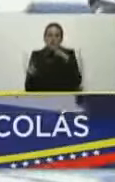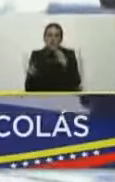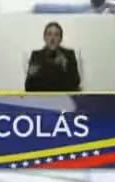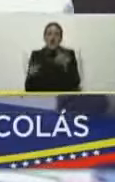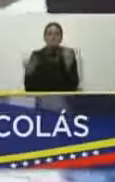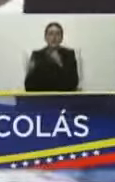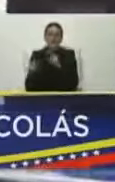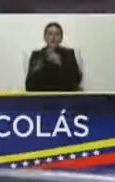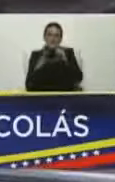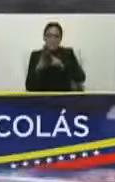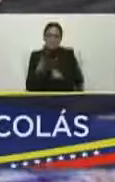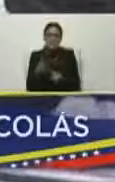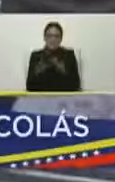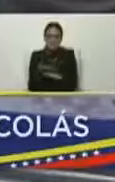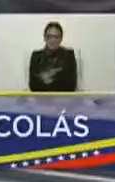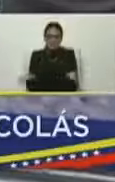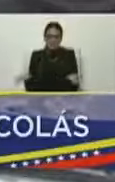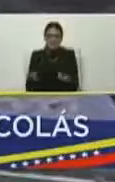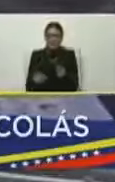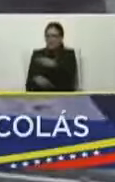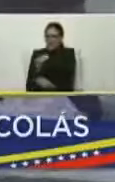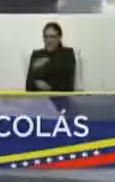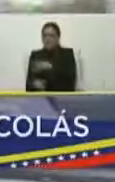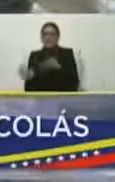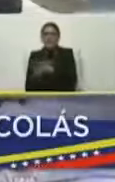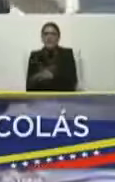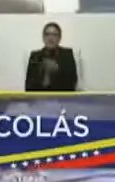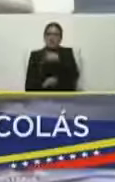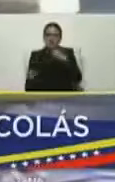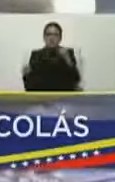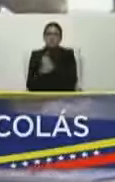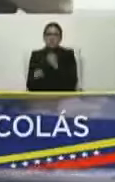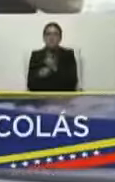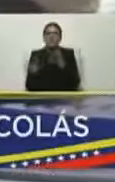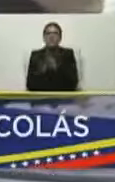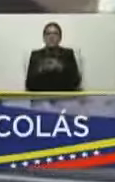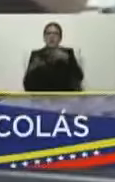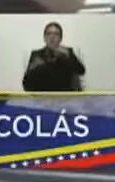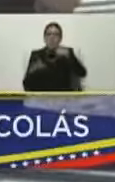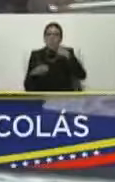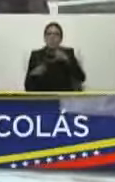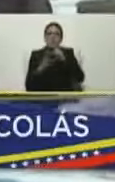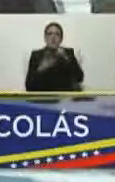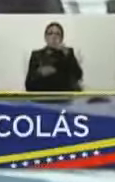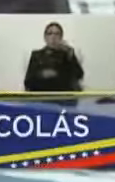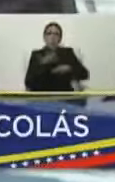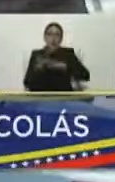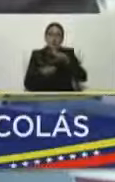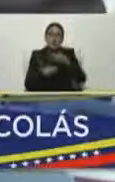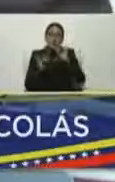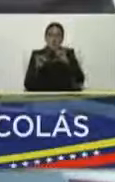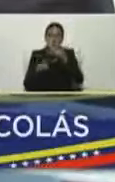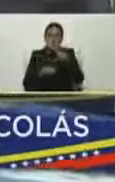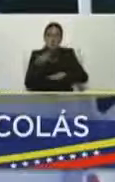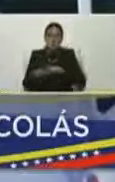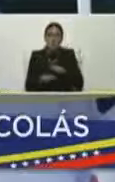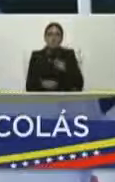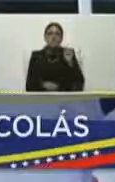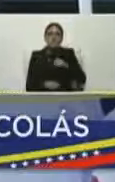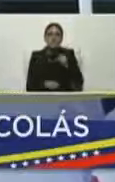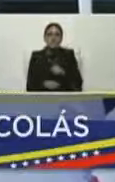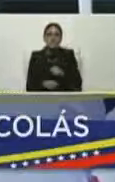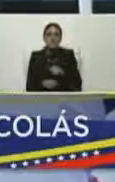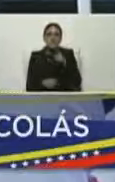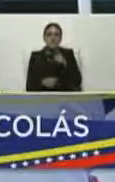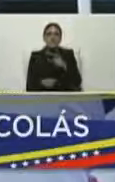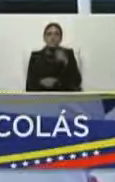bastante. ¿Allá qué tiene? Bueno, acá tenemos los utensilios, como las cucharitas para los helados. Correcto, entonces tú haces tu heladito así. Sí, correcto. Acá, o sea, que yo vendí helado.